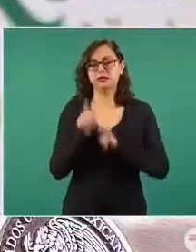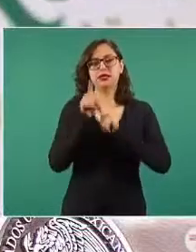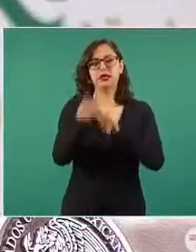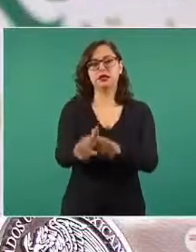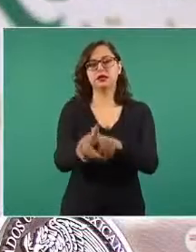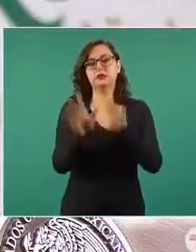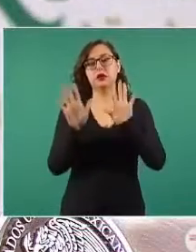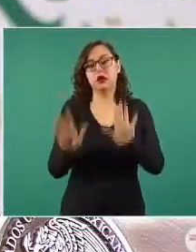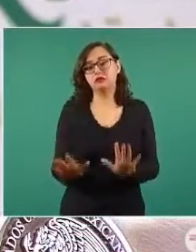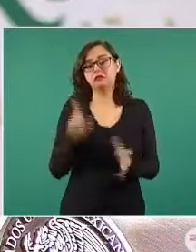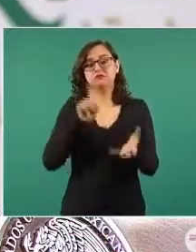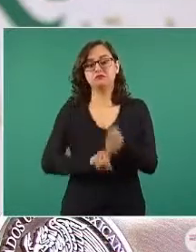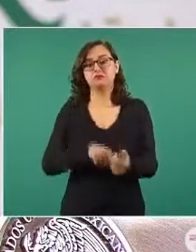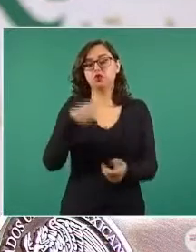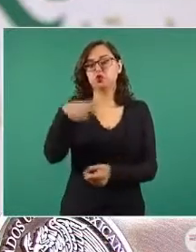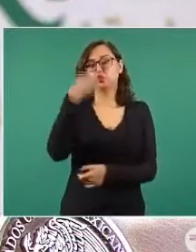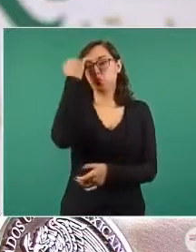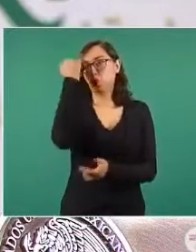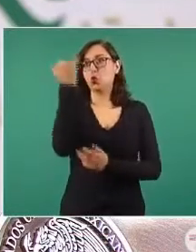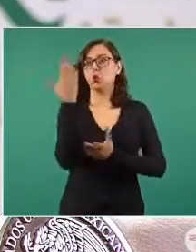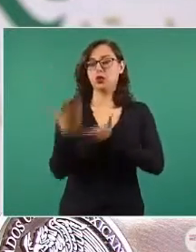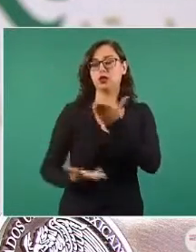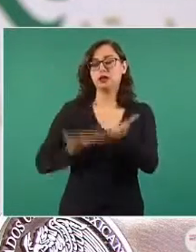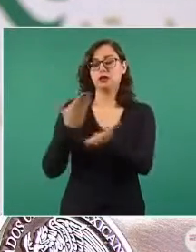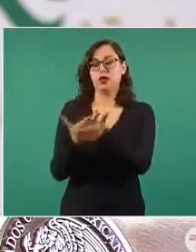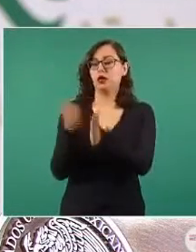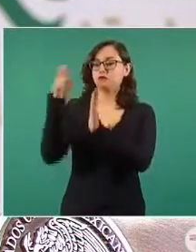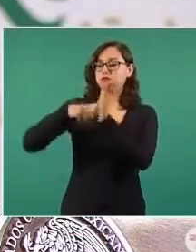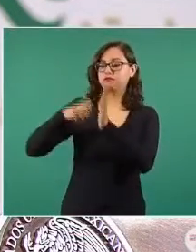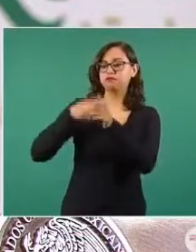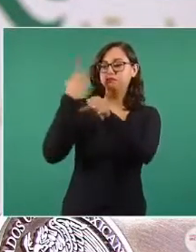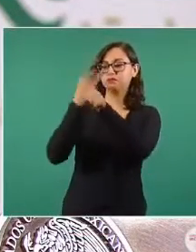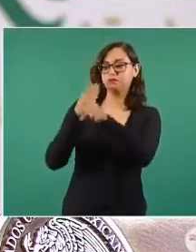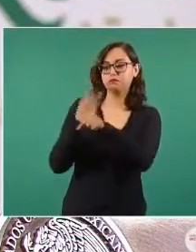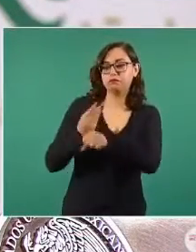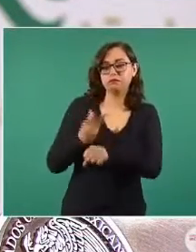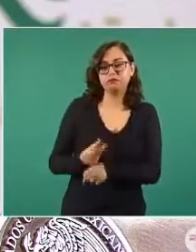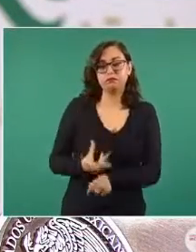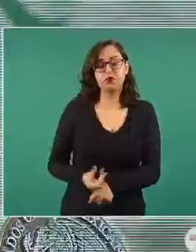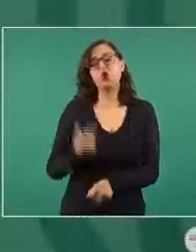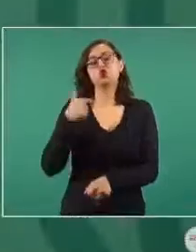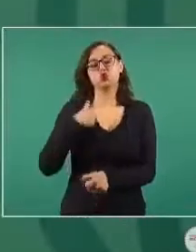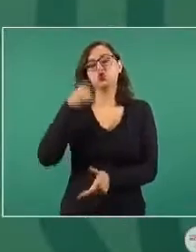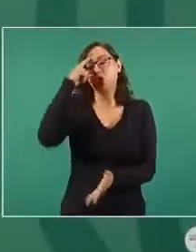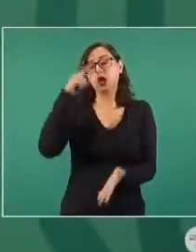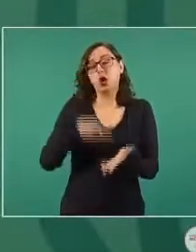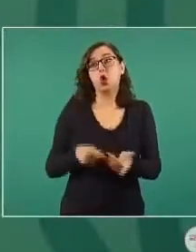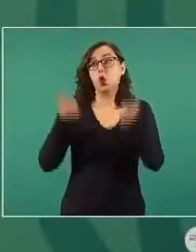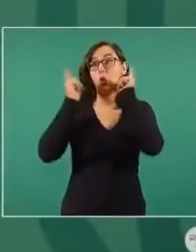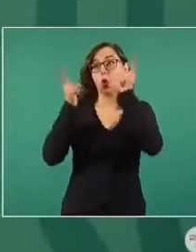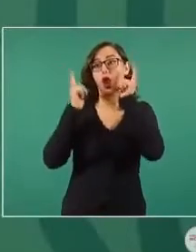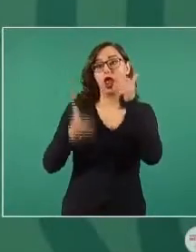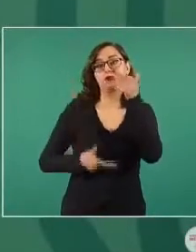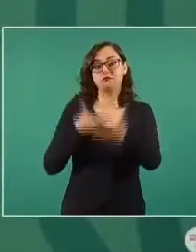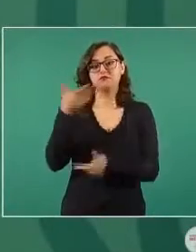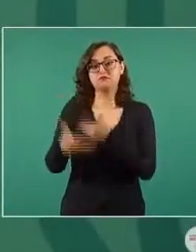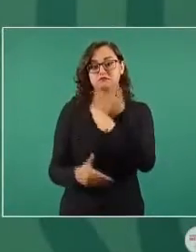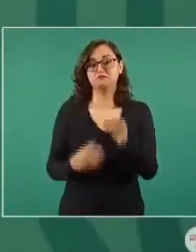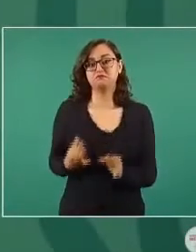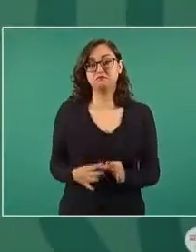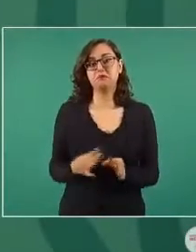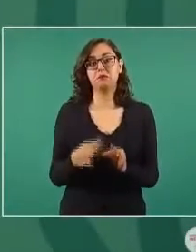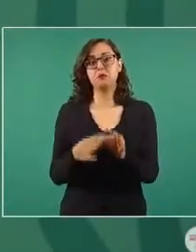Poder Judicial. Creo que esa reforma debe concluirse. Ojalá que se haga. Es una propuesta